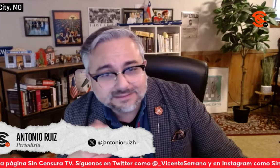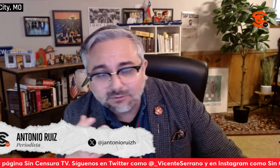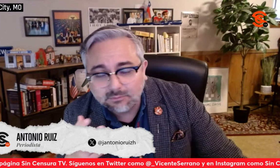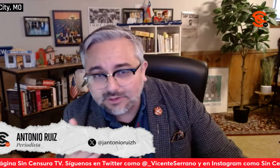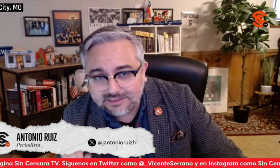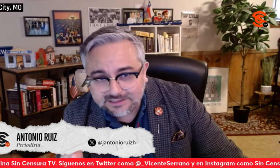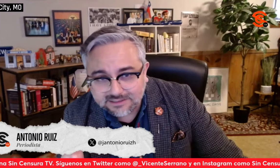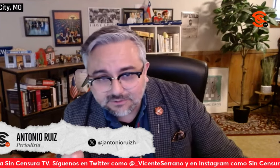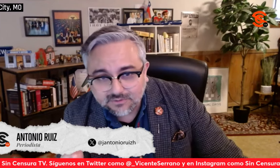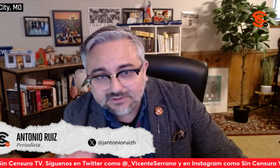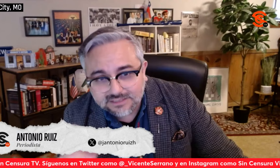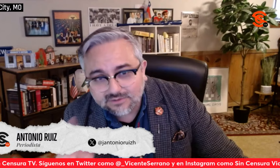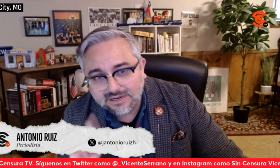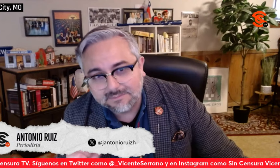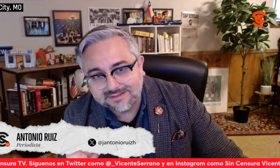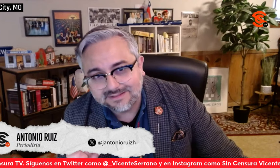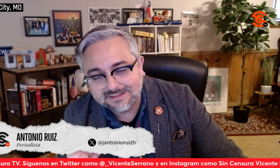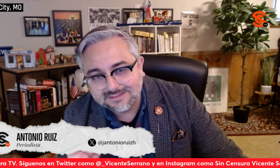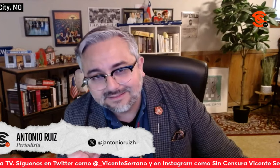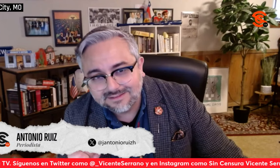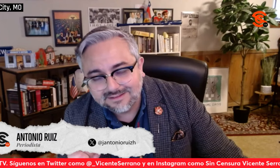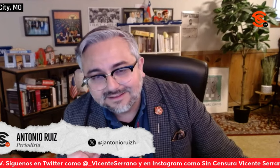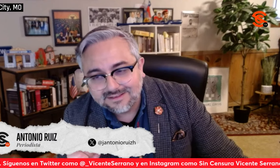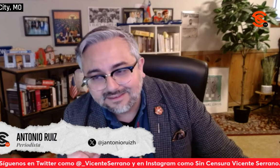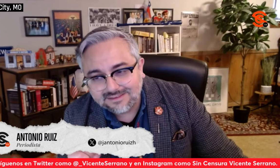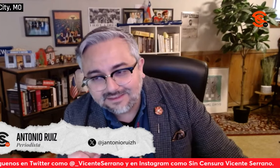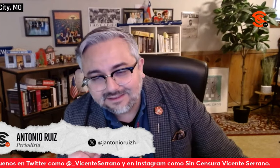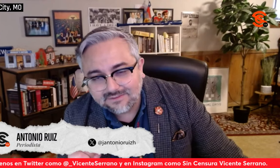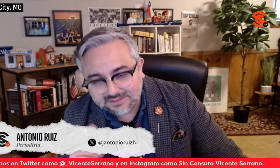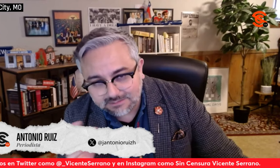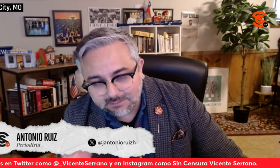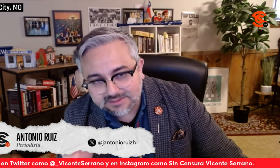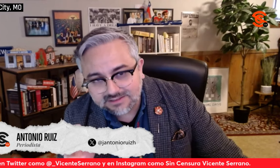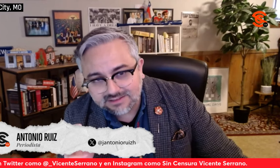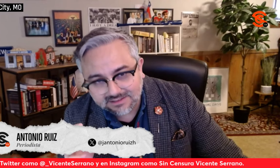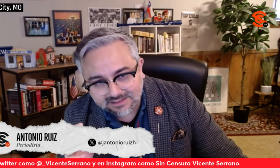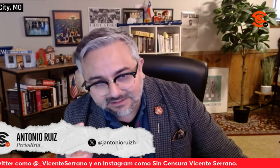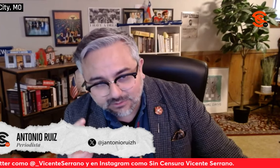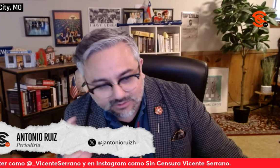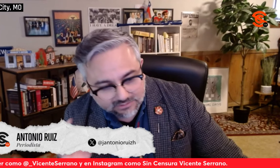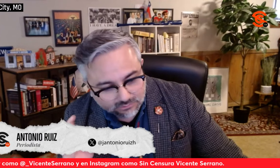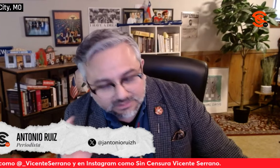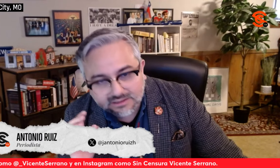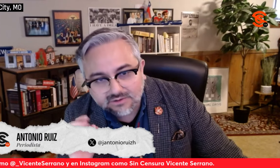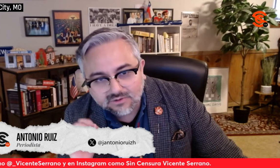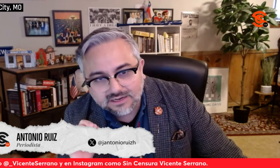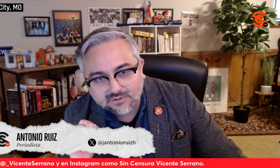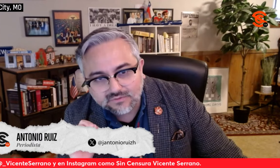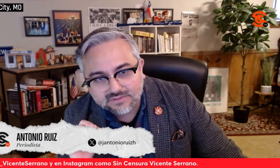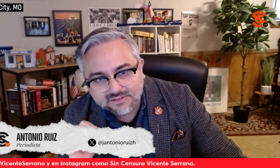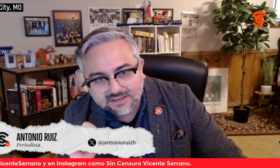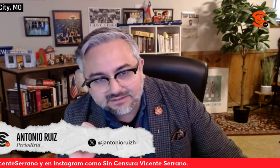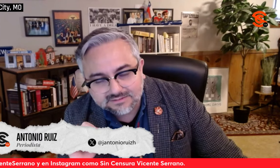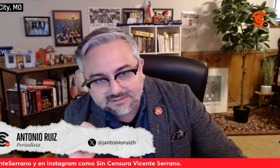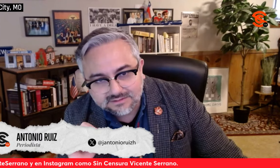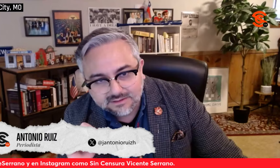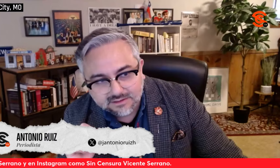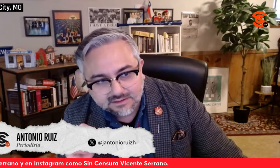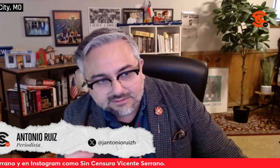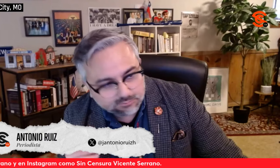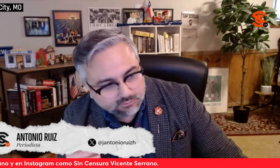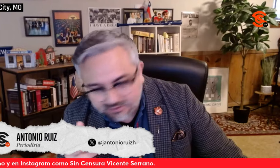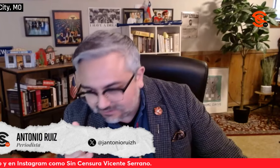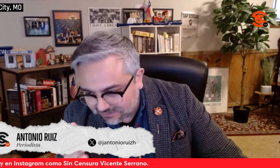a un partido político sino a la verdad y efectivamente En todo caso en México la nota tendría que